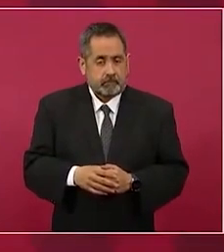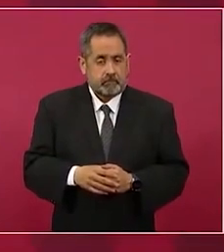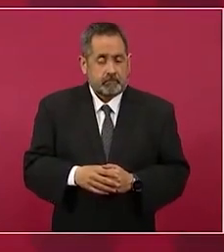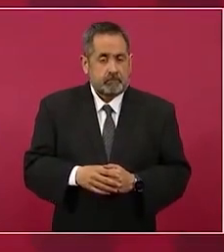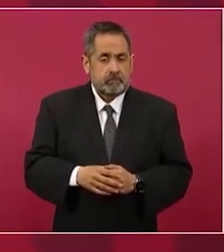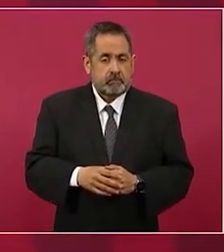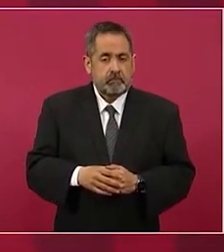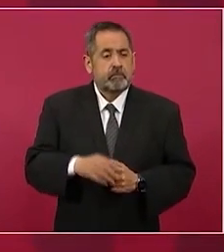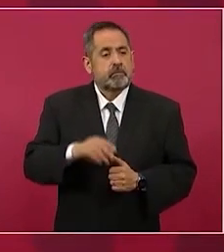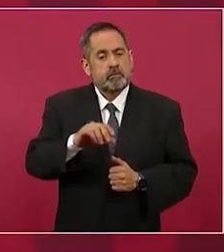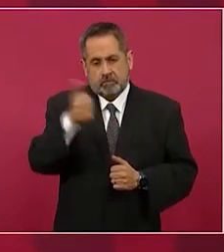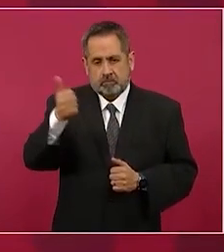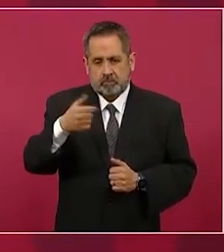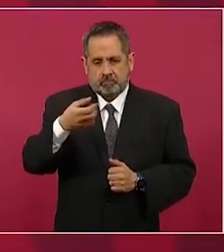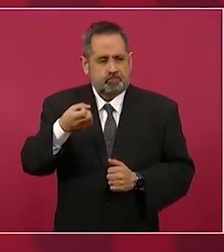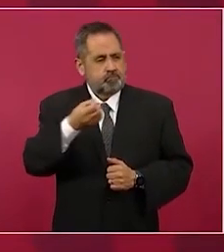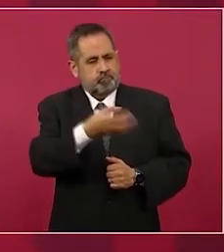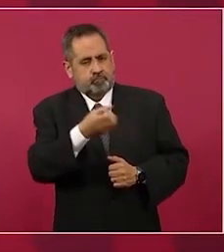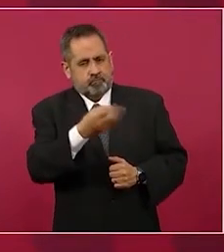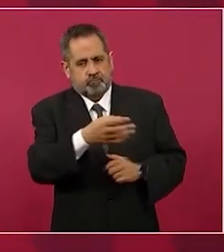otra prebenda.